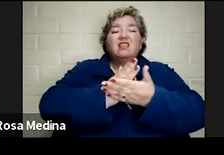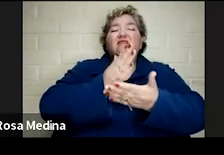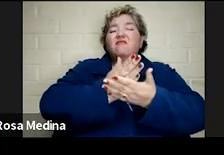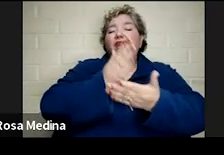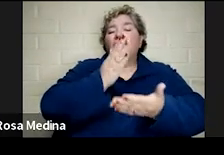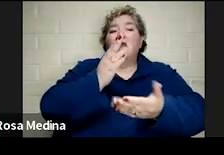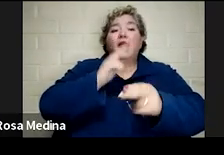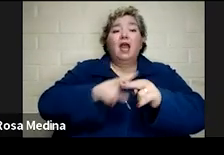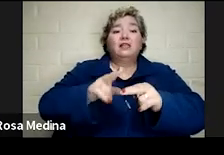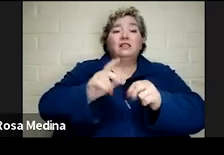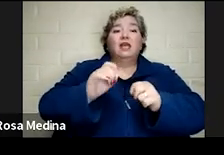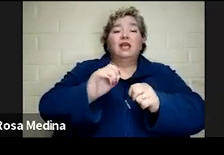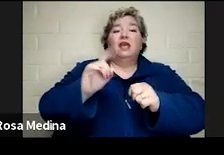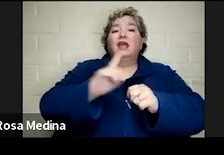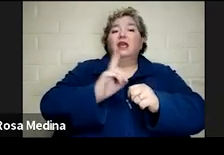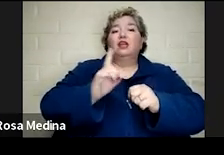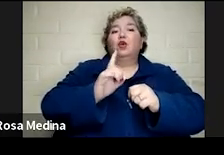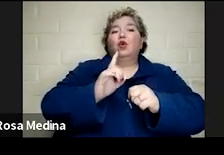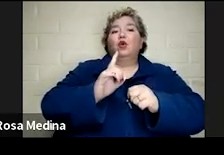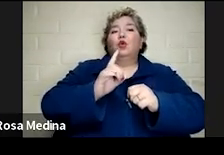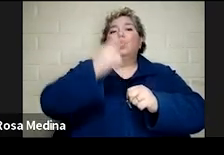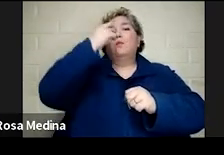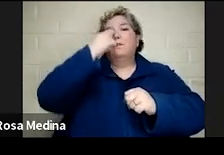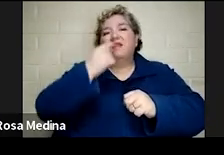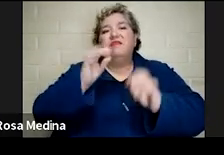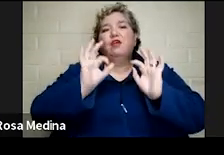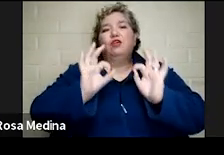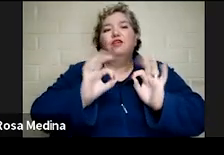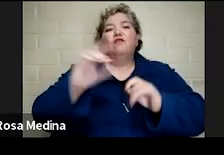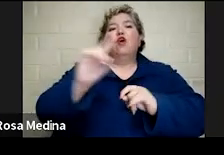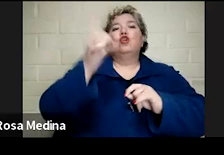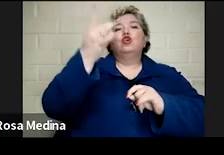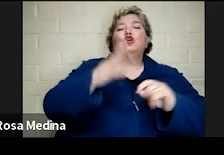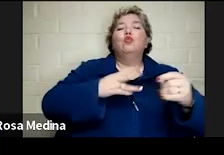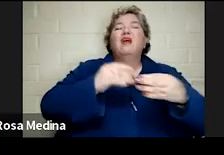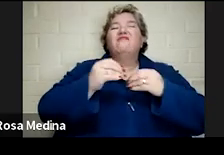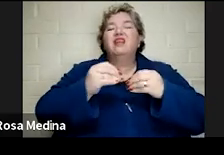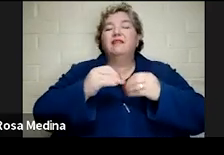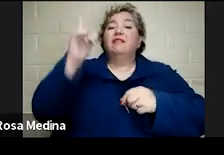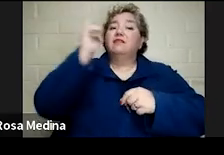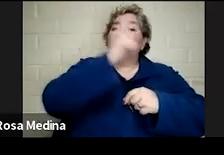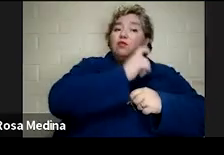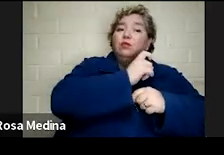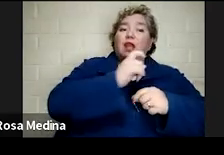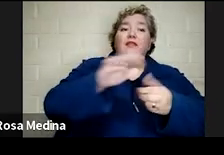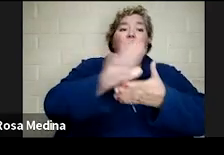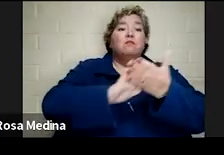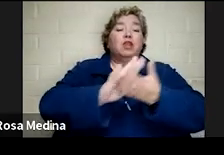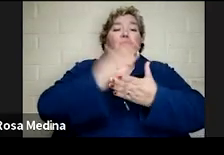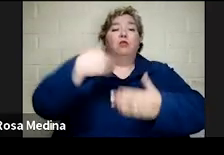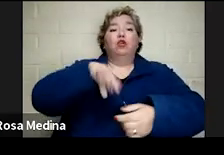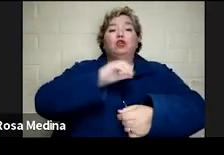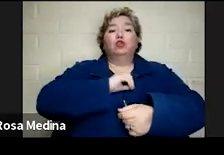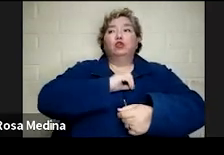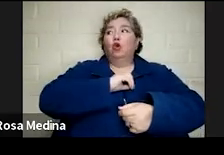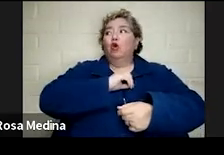no solo una habilidad o dificultad en específico, como el ejemplo de la memoria, que si nos quedamos solo en eso, podríamos decir, no, este niño no tiene